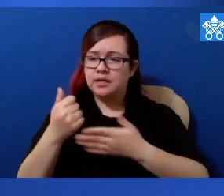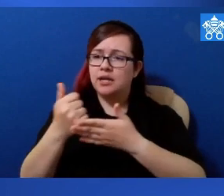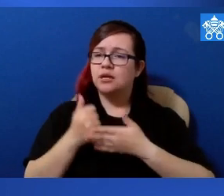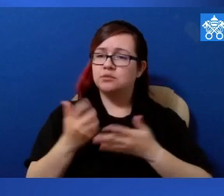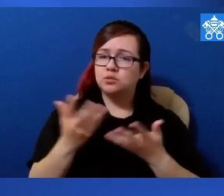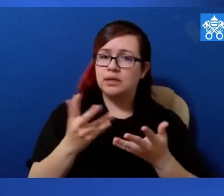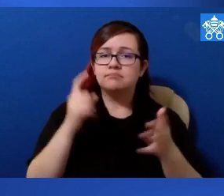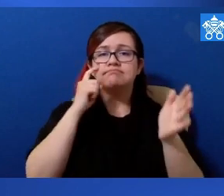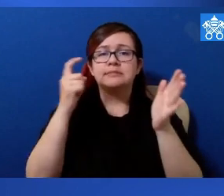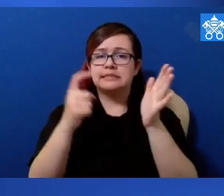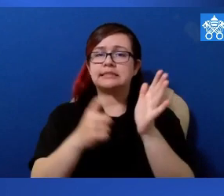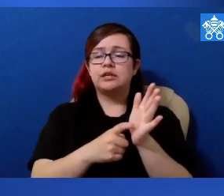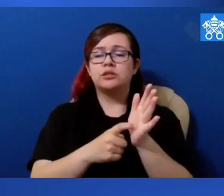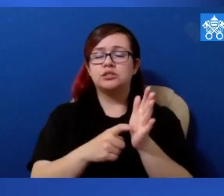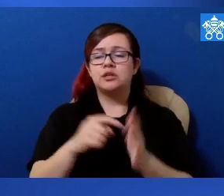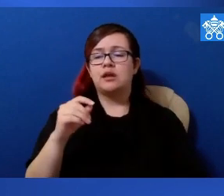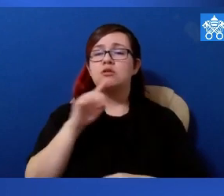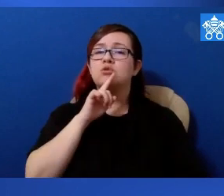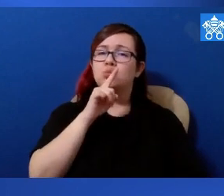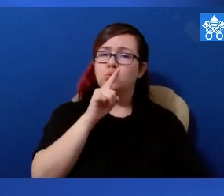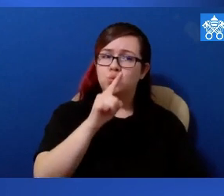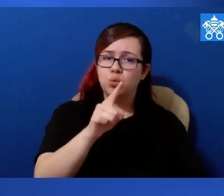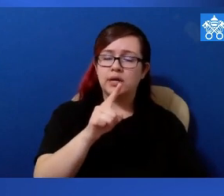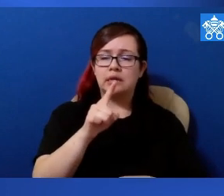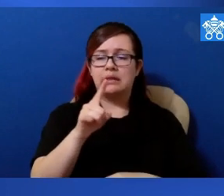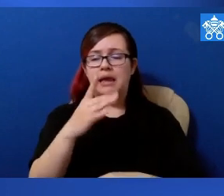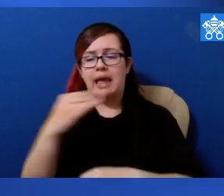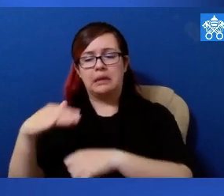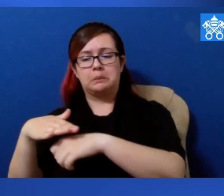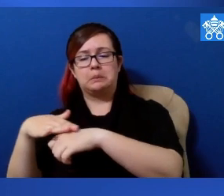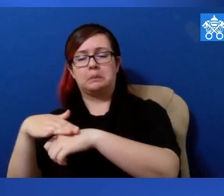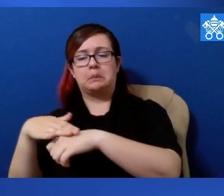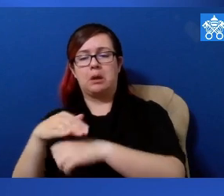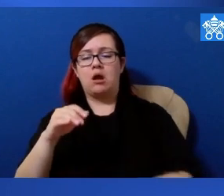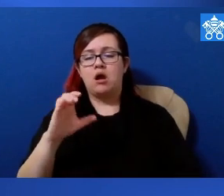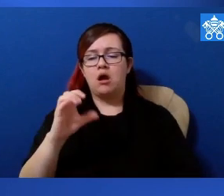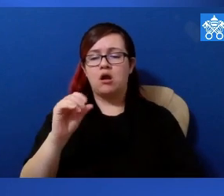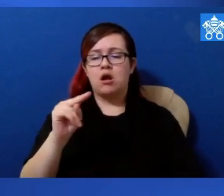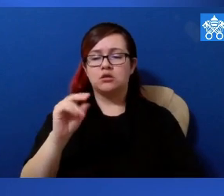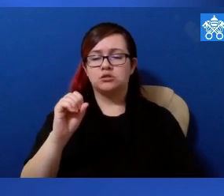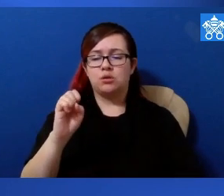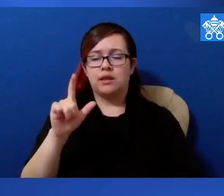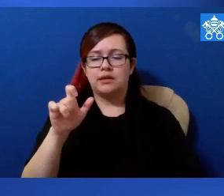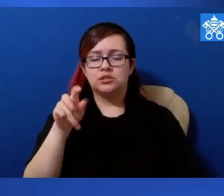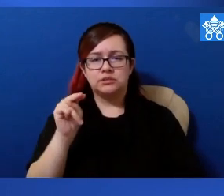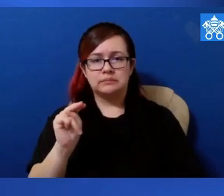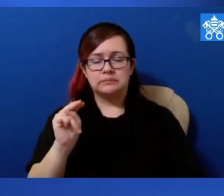El discernimiento nos ayuda a distinguir la consolación auténtica de otras falsas consolaciones que en